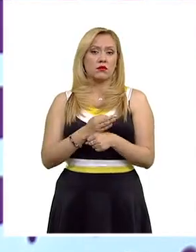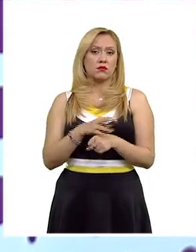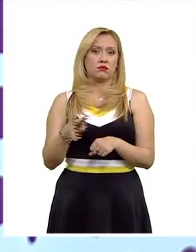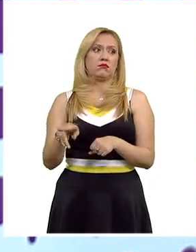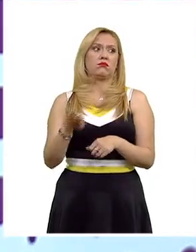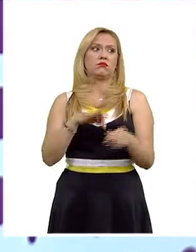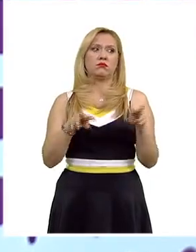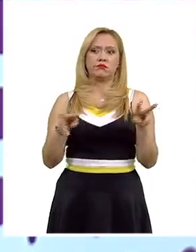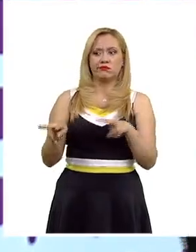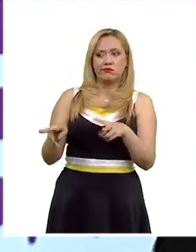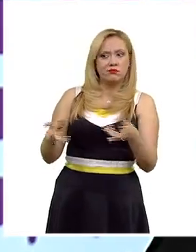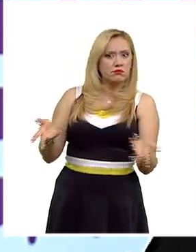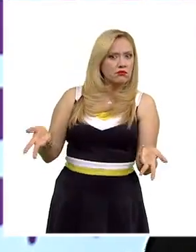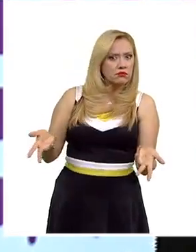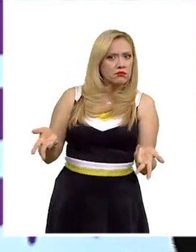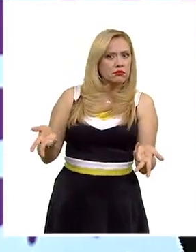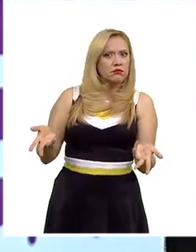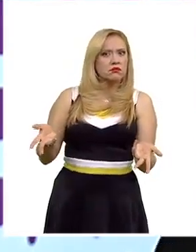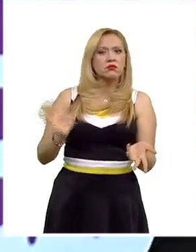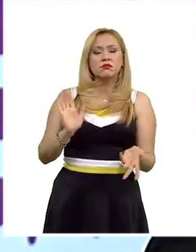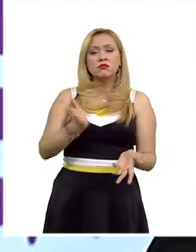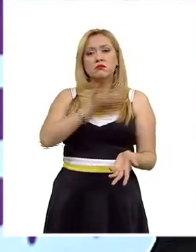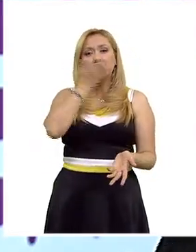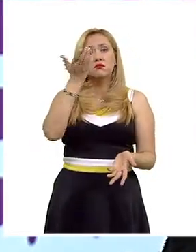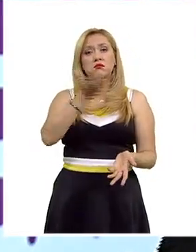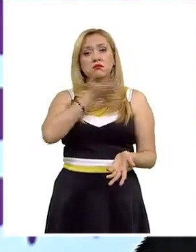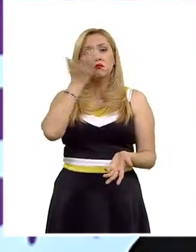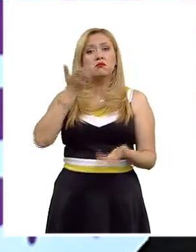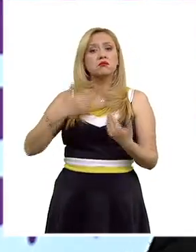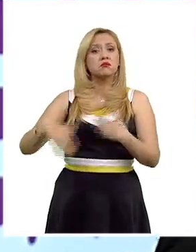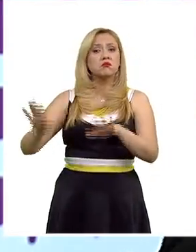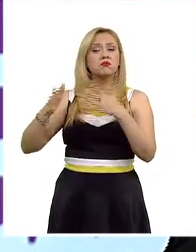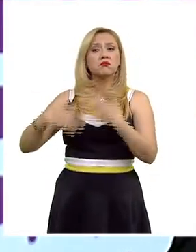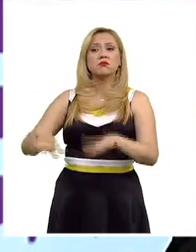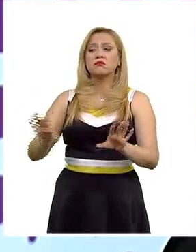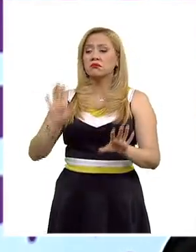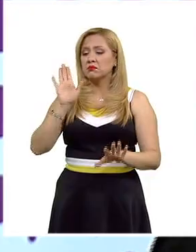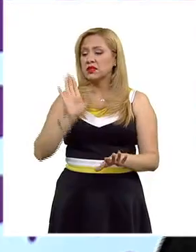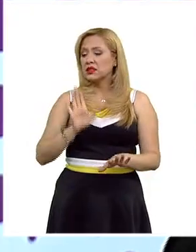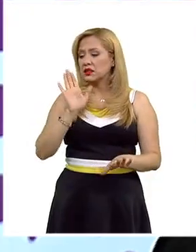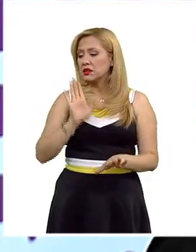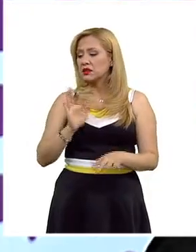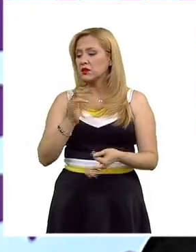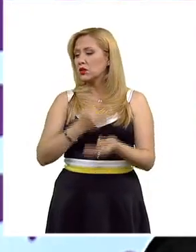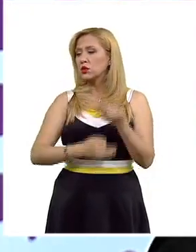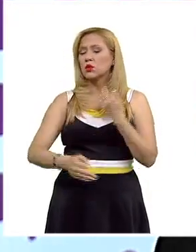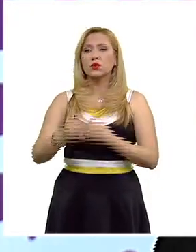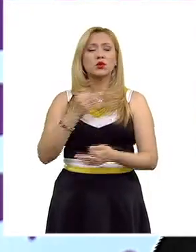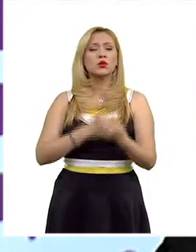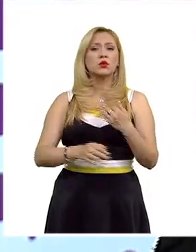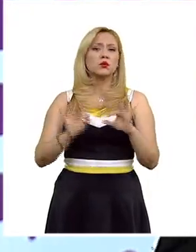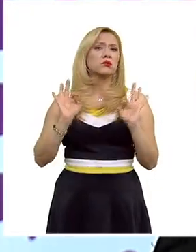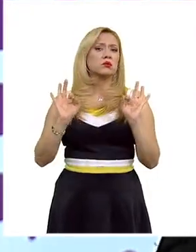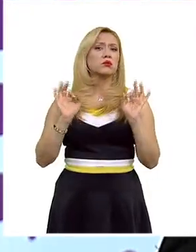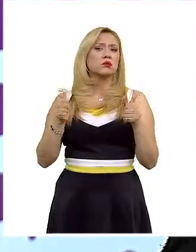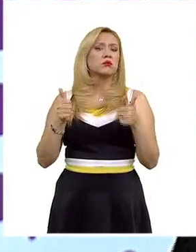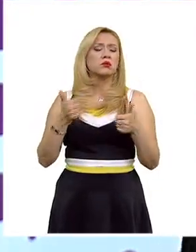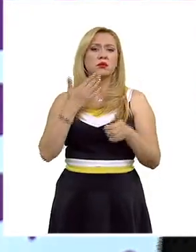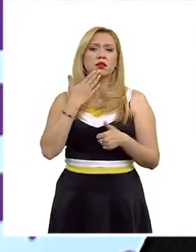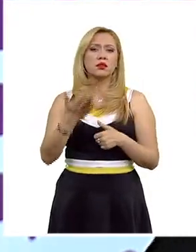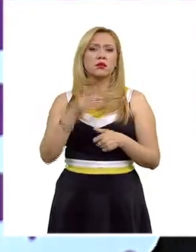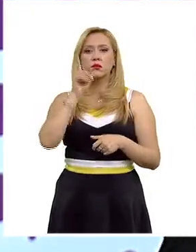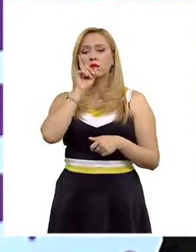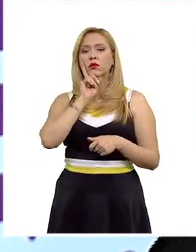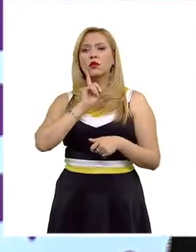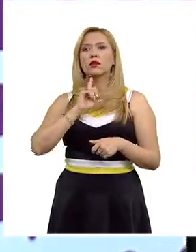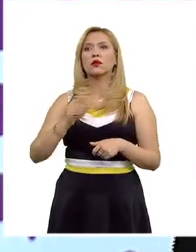cuestión. ¿Por qué? Porque se había naturalizado y se había interiorizado como si todos estuviéramos muy cómodos en cada lugar, ¿no? Las